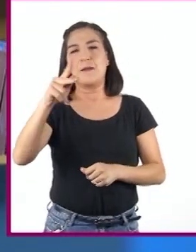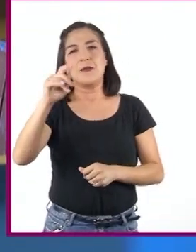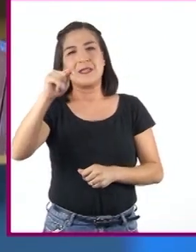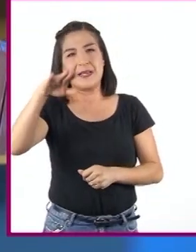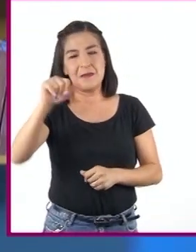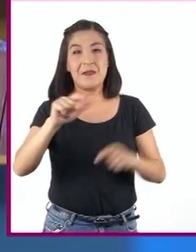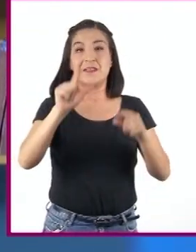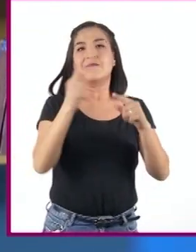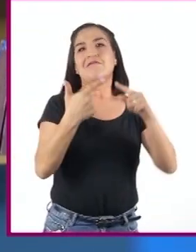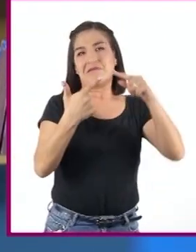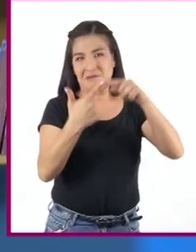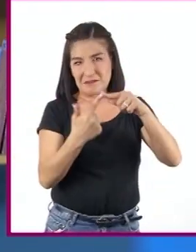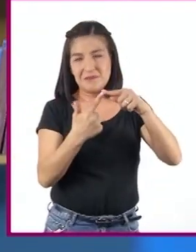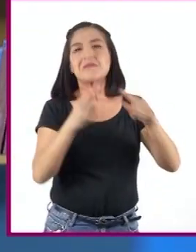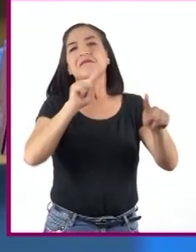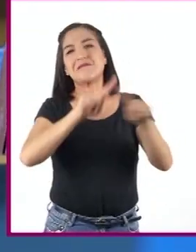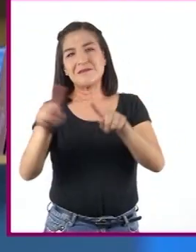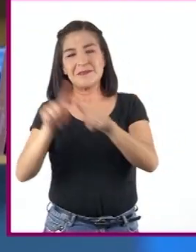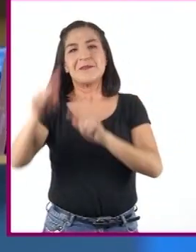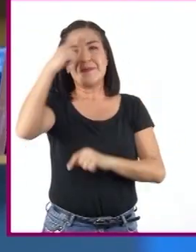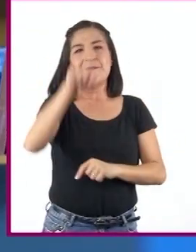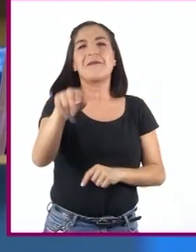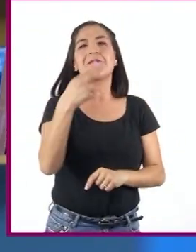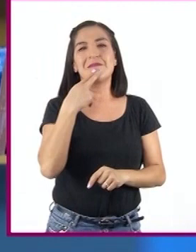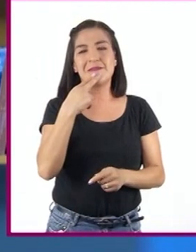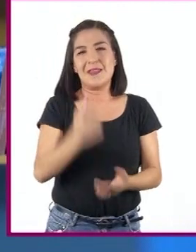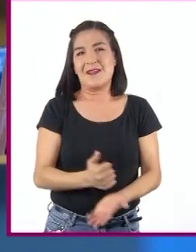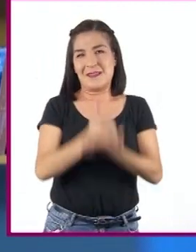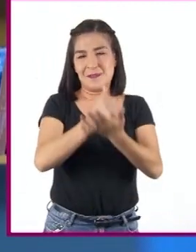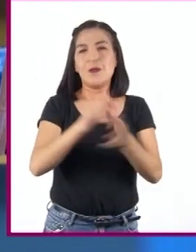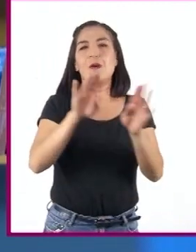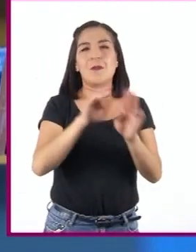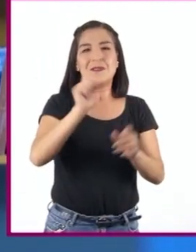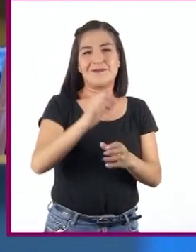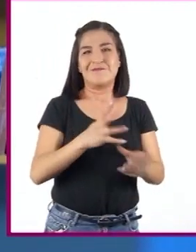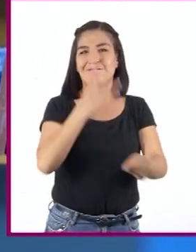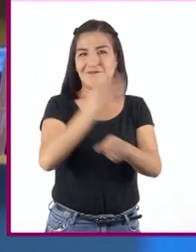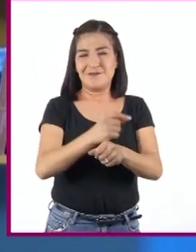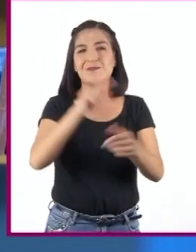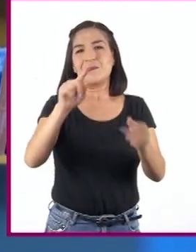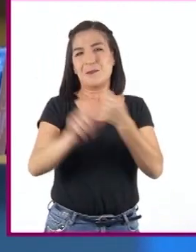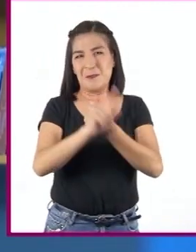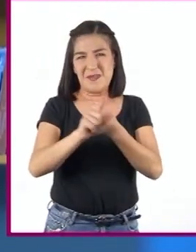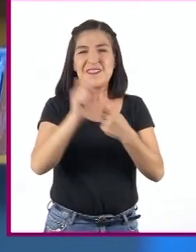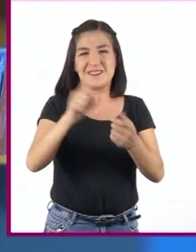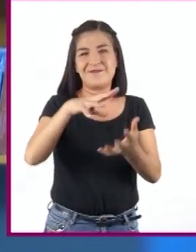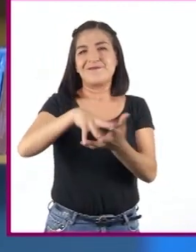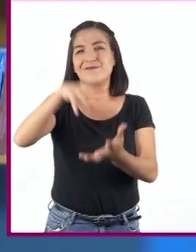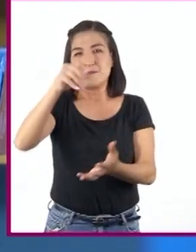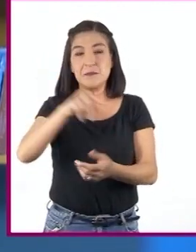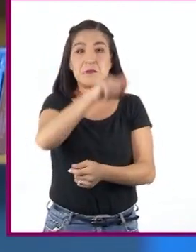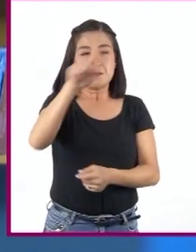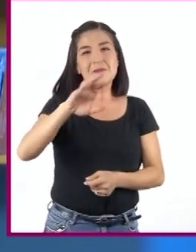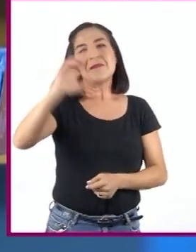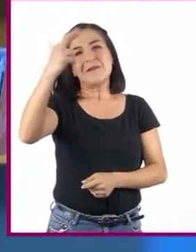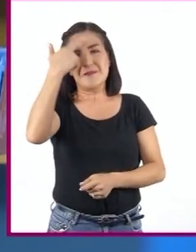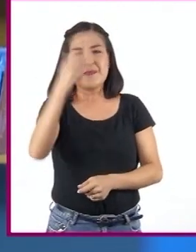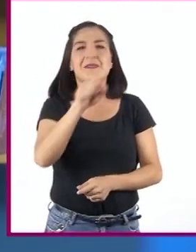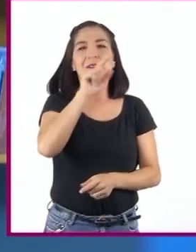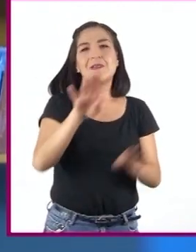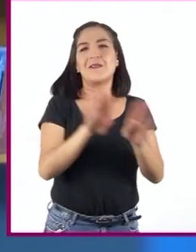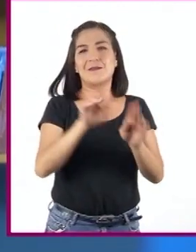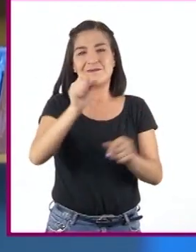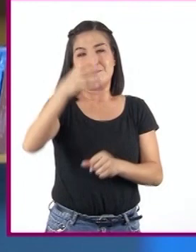raíz cuadrada, etc. Les servirá para apoyarse a resolver problemas geométricos, mientras recuerdan o consolidan